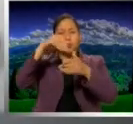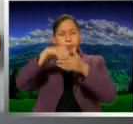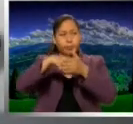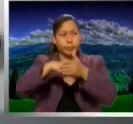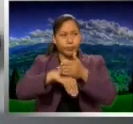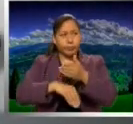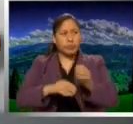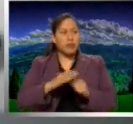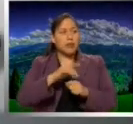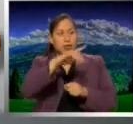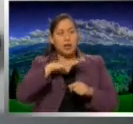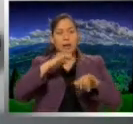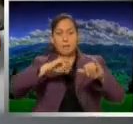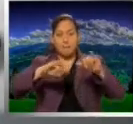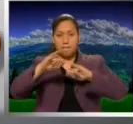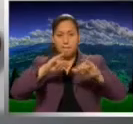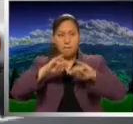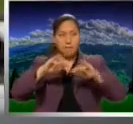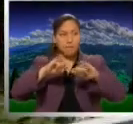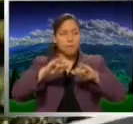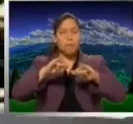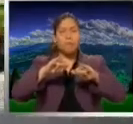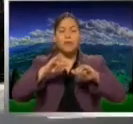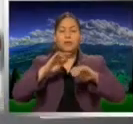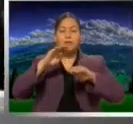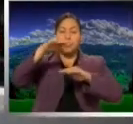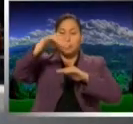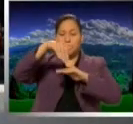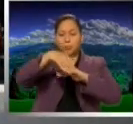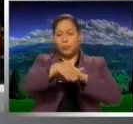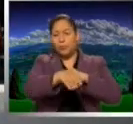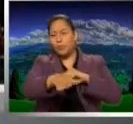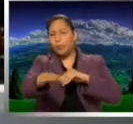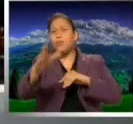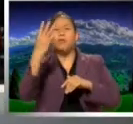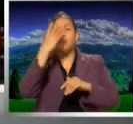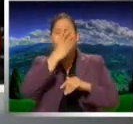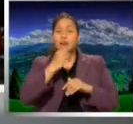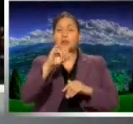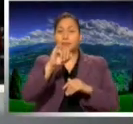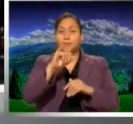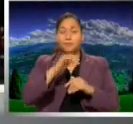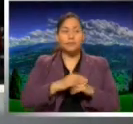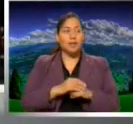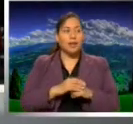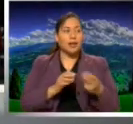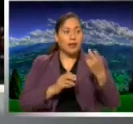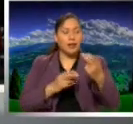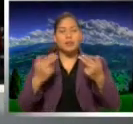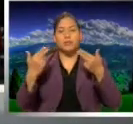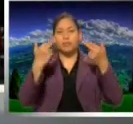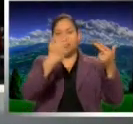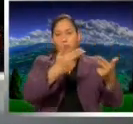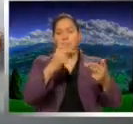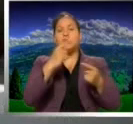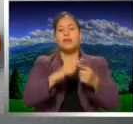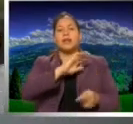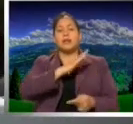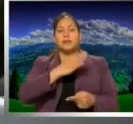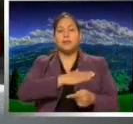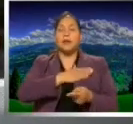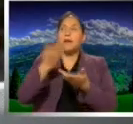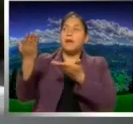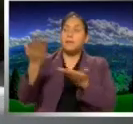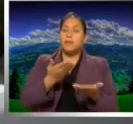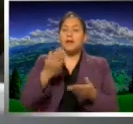recursos naturales. Estamos viendo ahí el mapa en estos momentos en pantalla, Juan, y qué lindas imágenes. Sí, esto es parte del legado de los españoles cuando